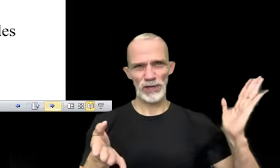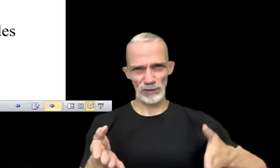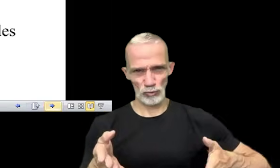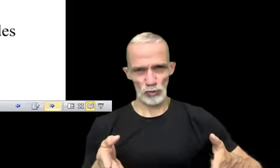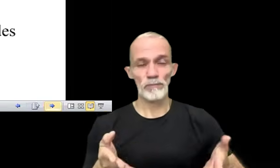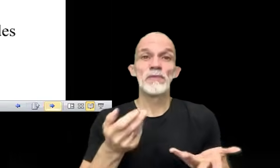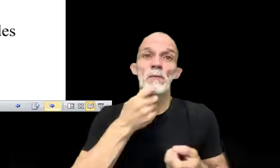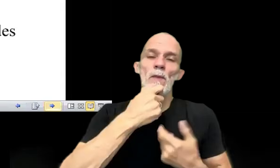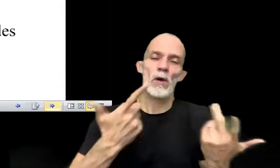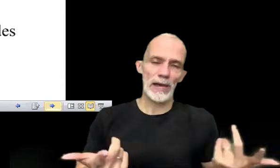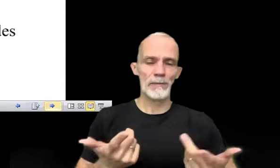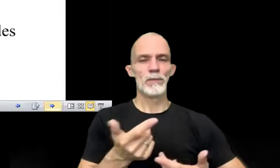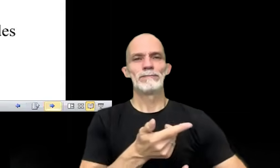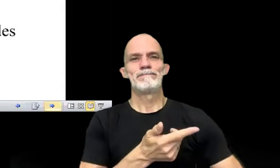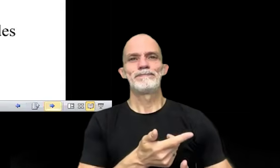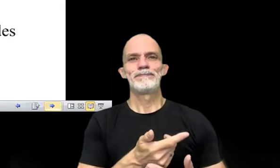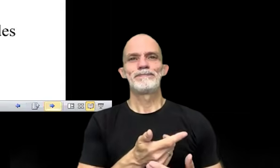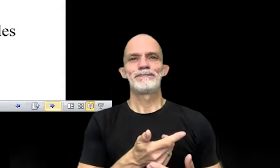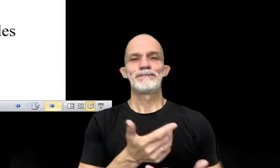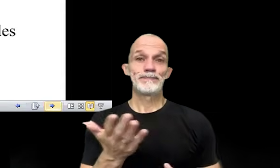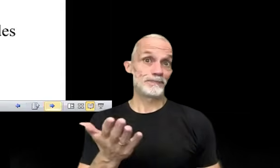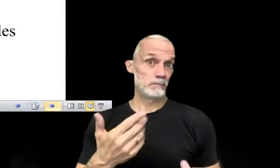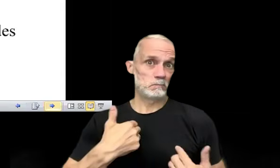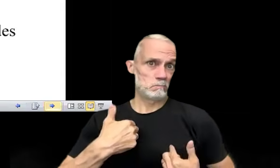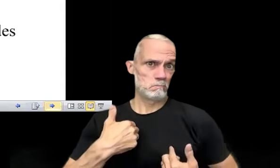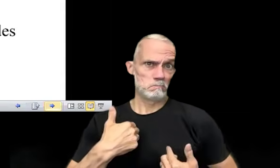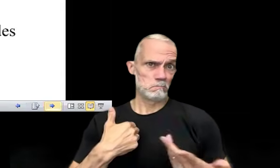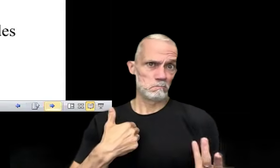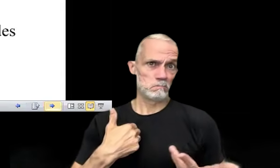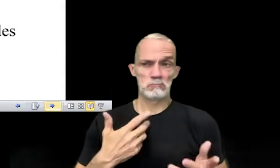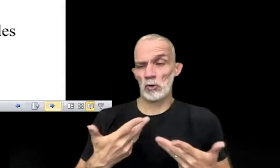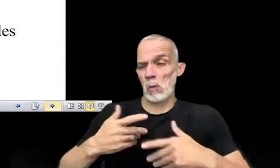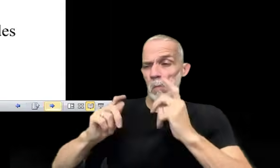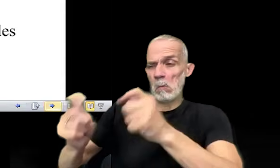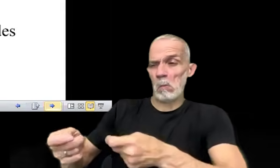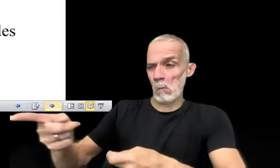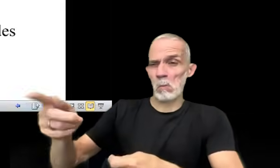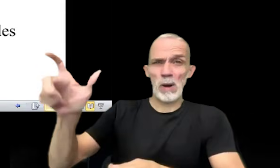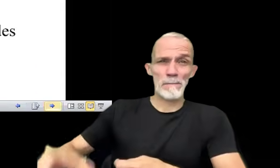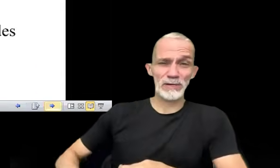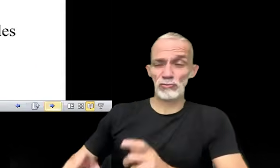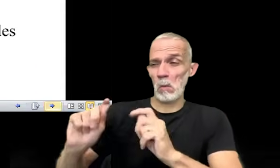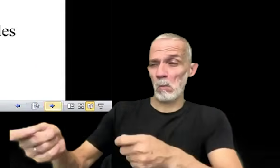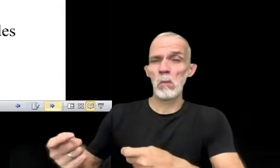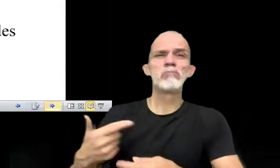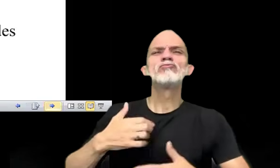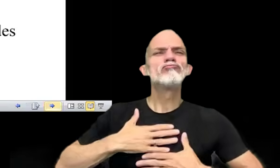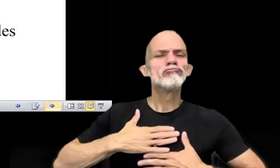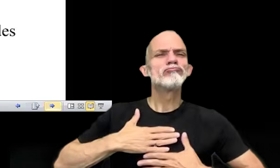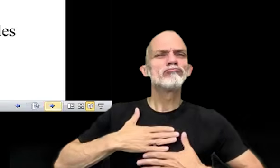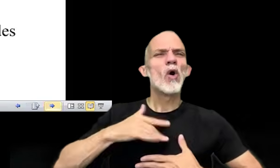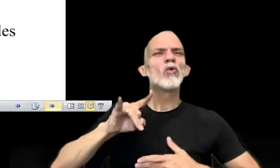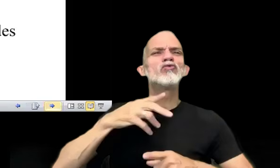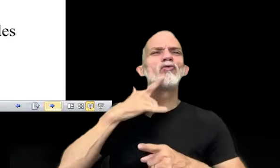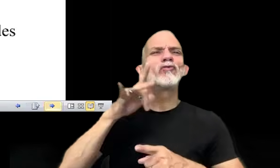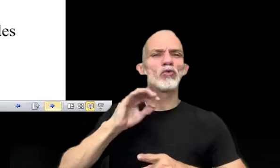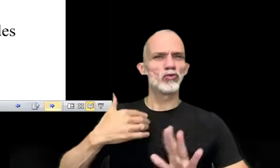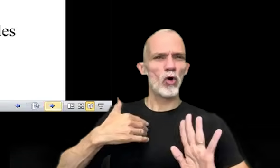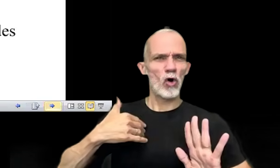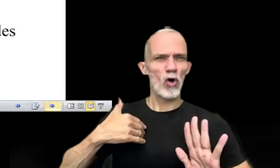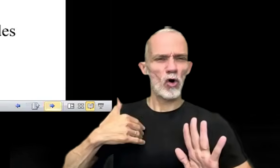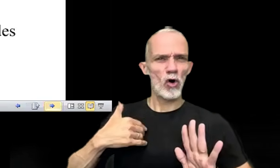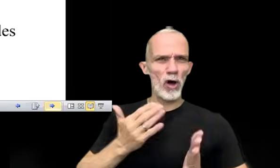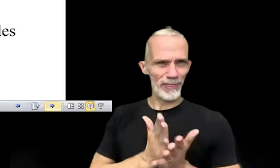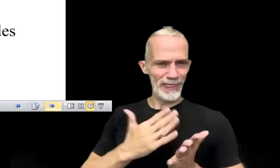uno. Por ejemplo, yo hago una cesión onerosa con alguien y me reservo para mí